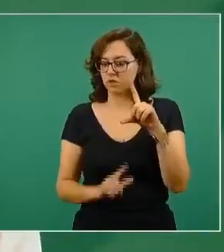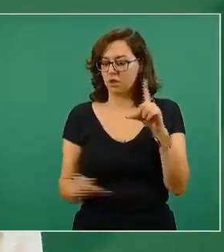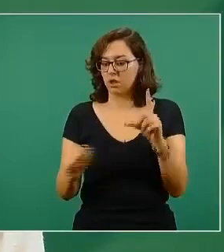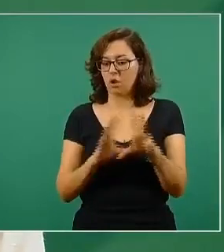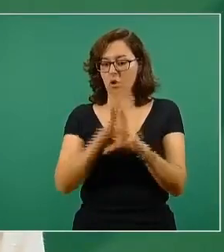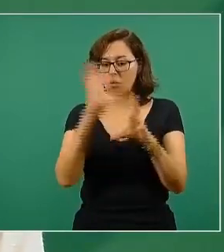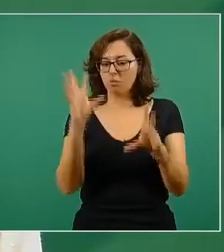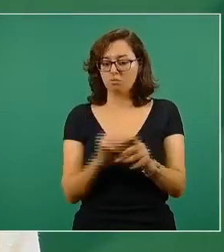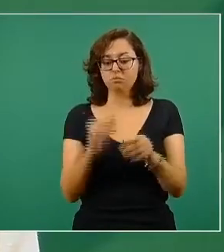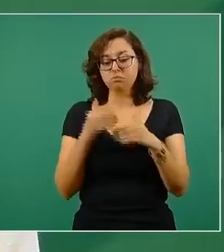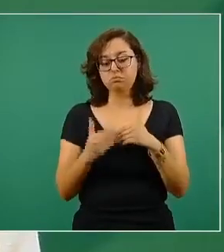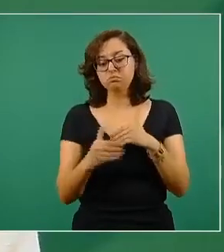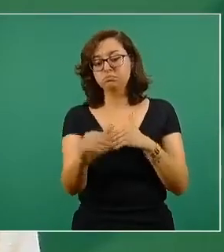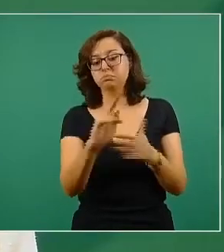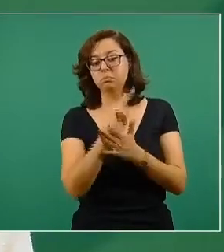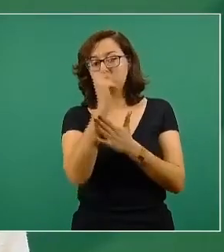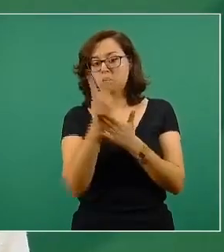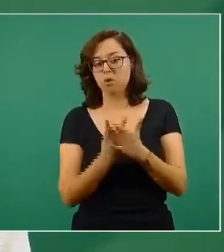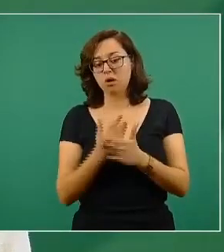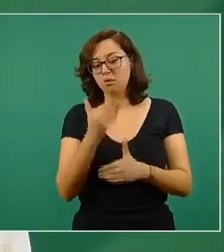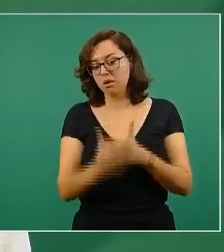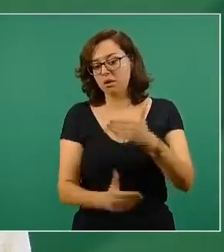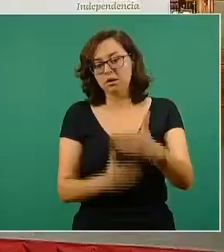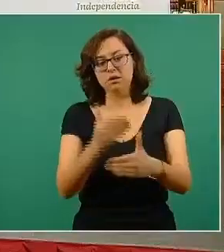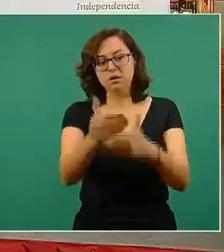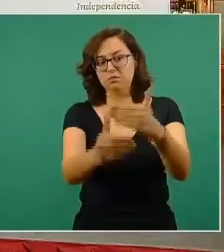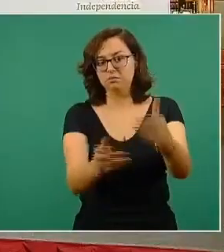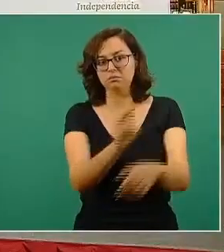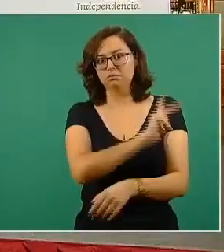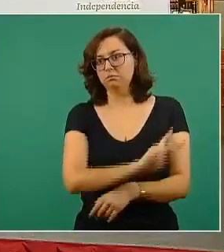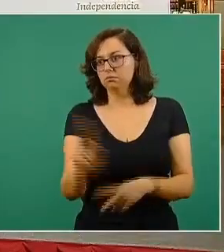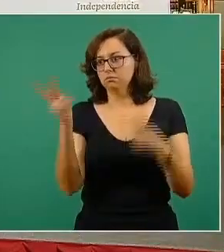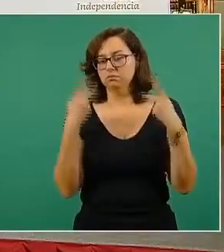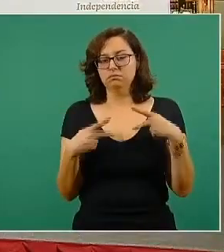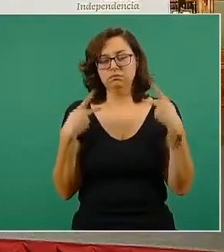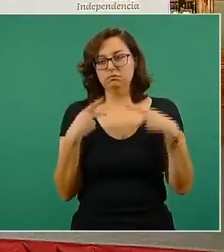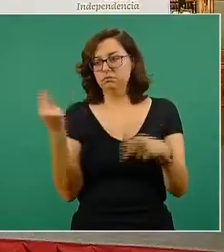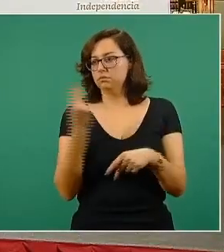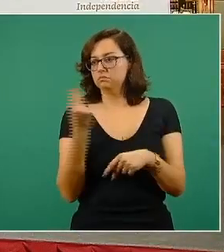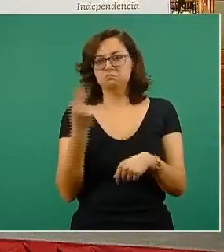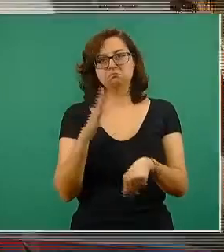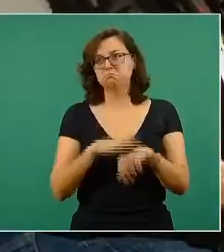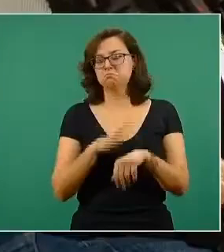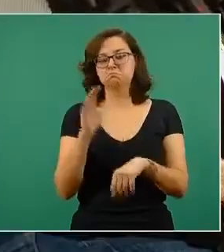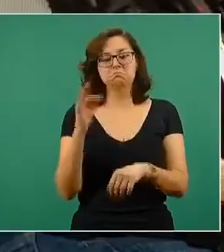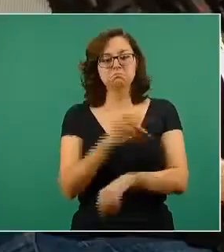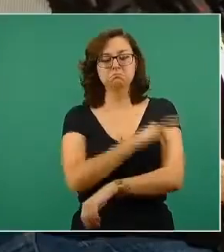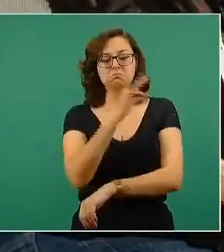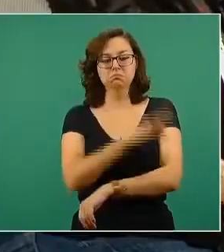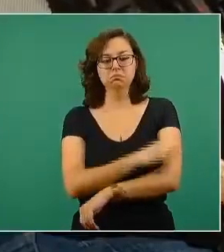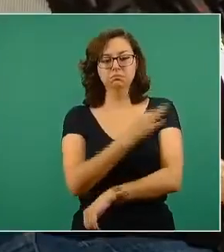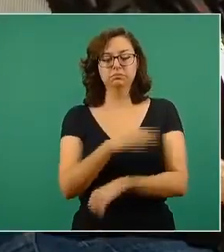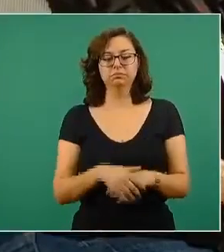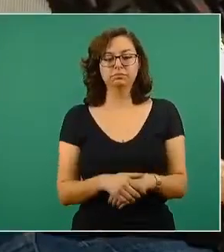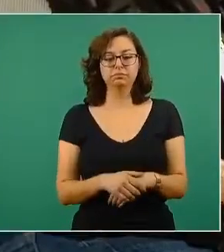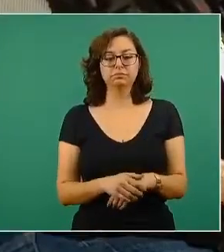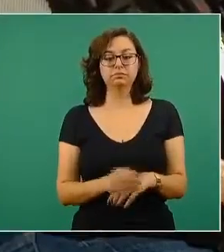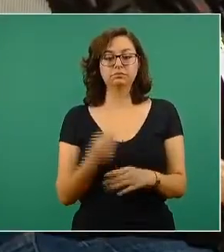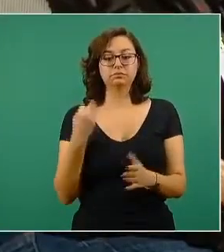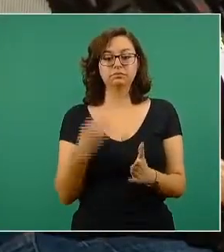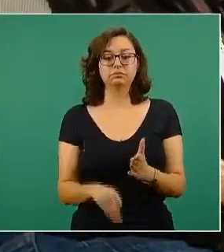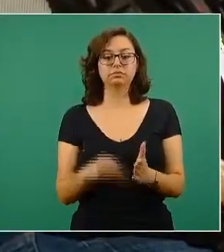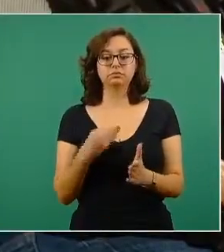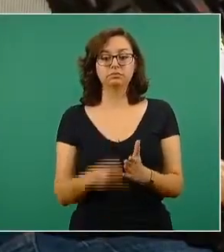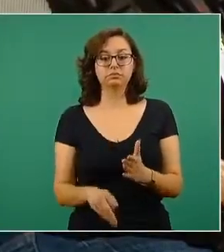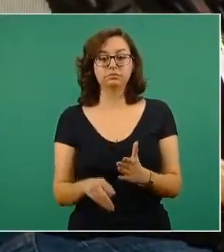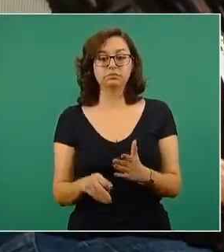un programa de cobertura universal. De momento no necesitamos otras vacunas. Ok, y se había quedado pendiente nada más,